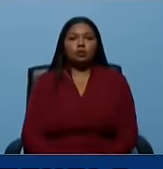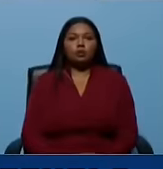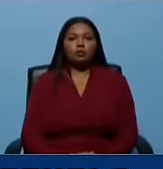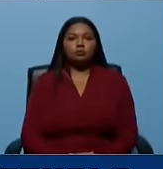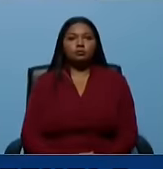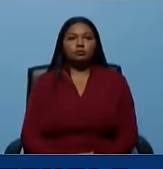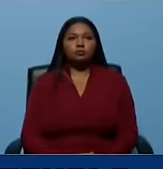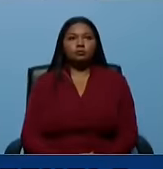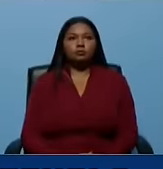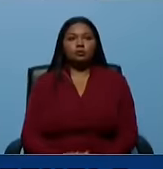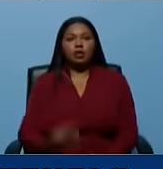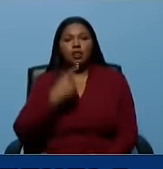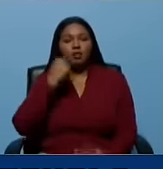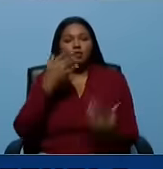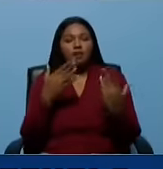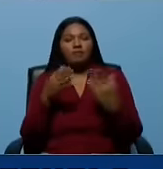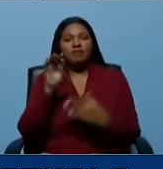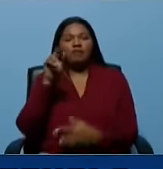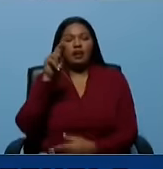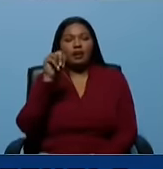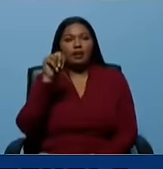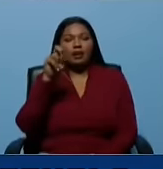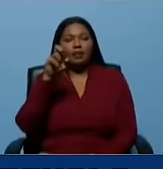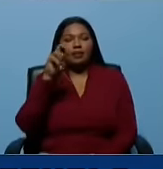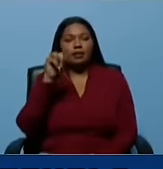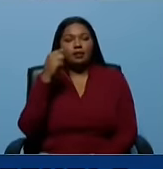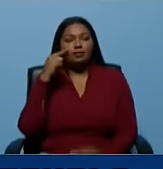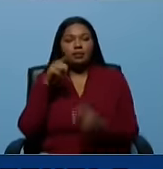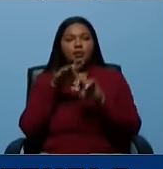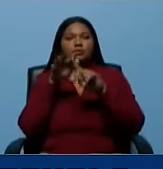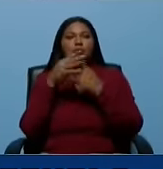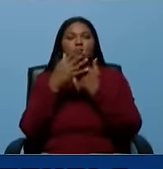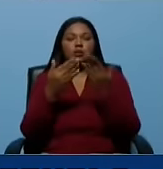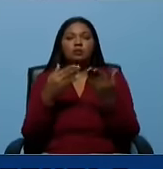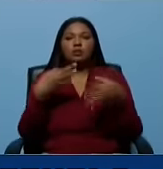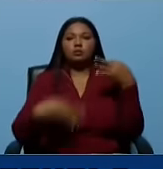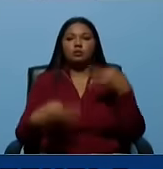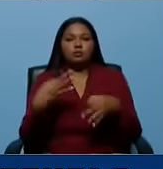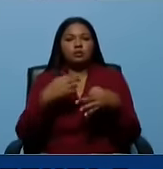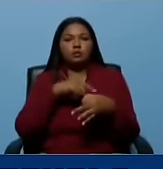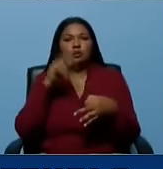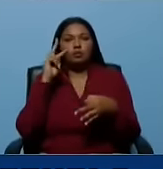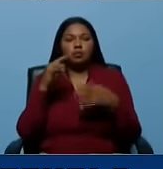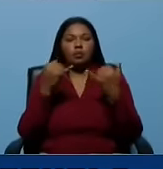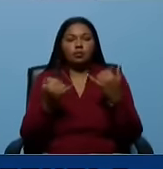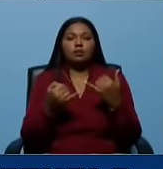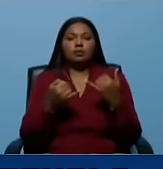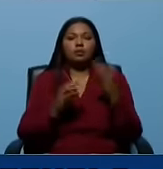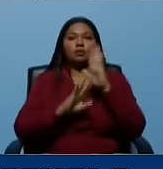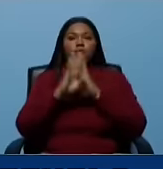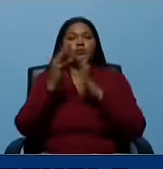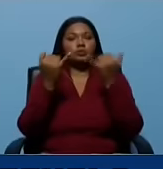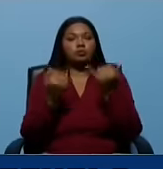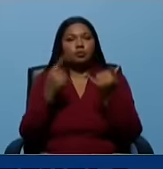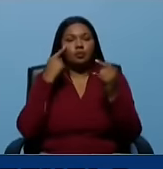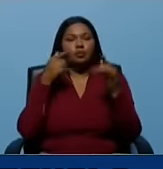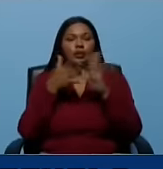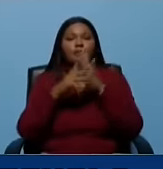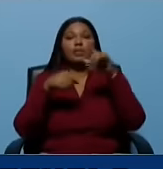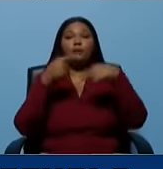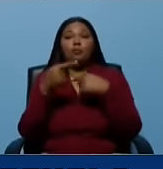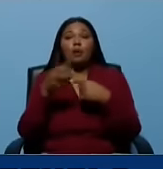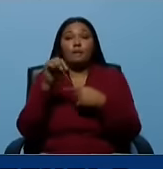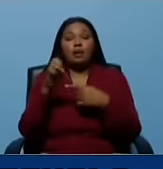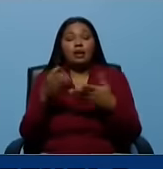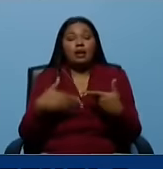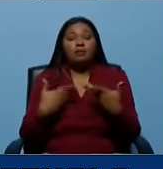que dijo buenoo triales claro eso el poder judicial di eso no ten nada que ver con eso ahora que después y lo entregó fue